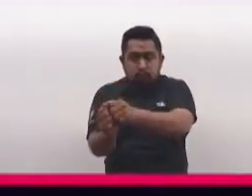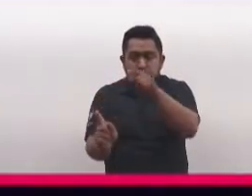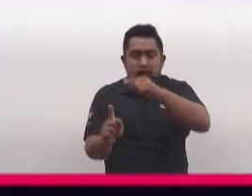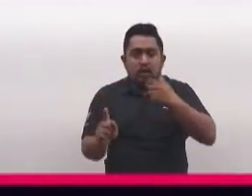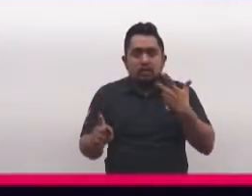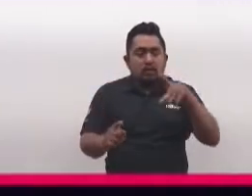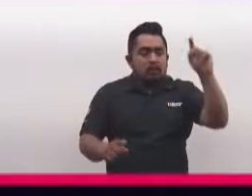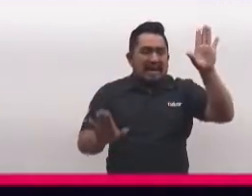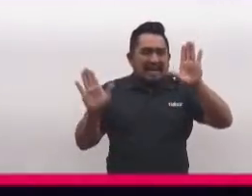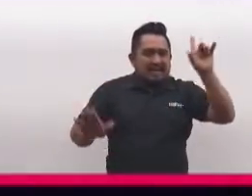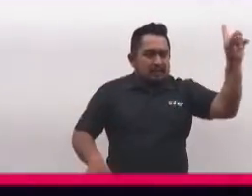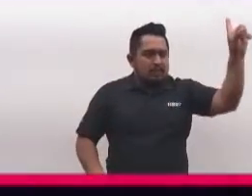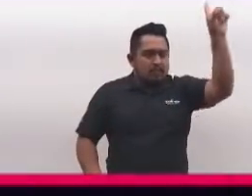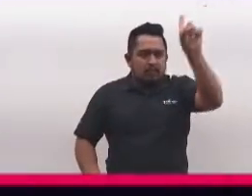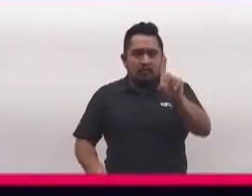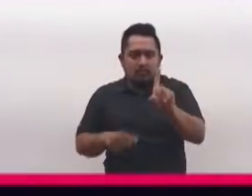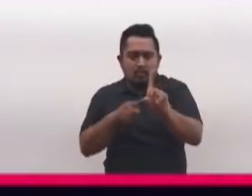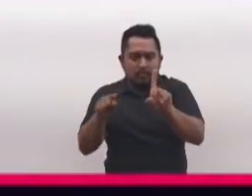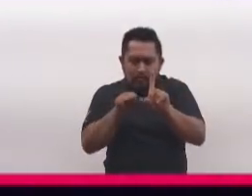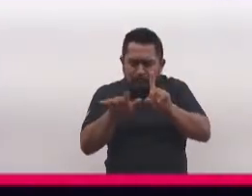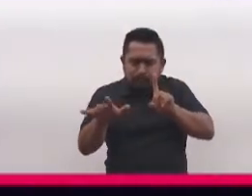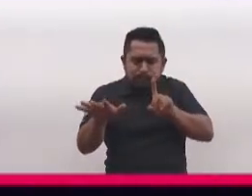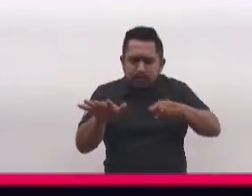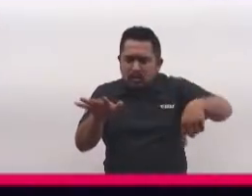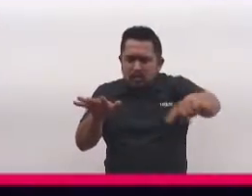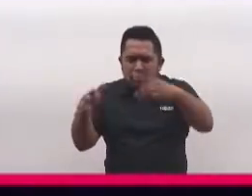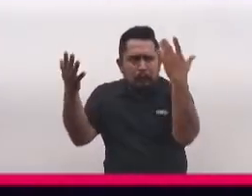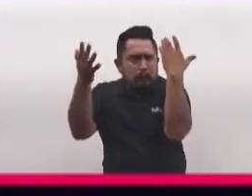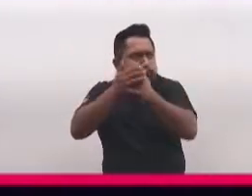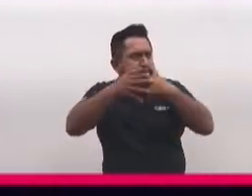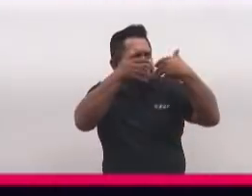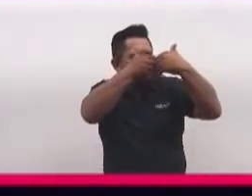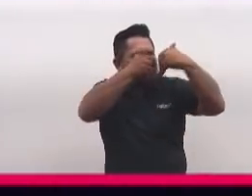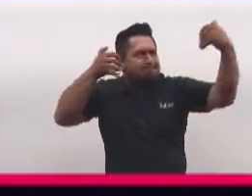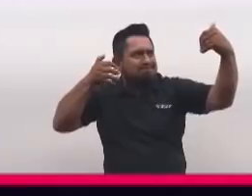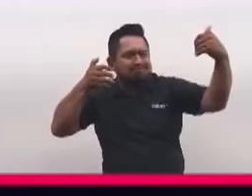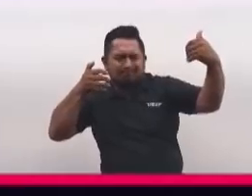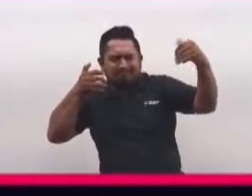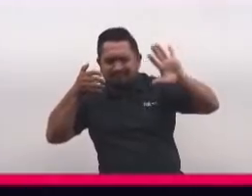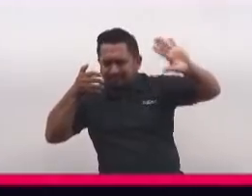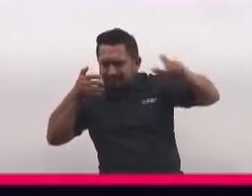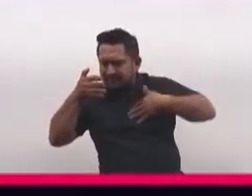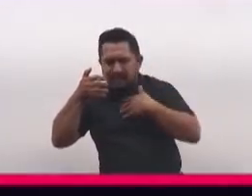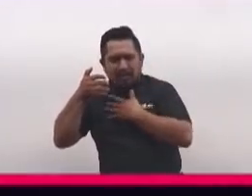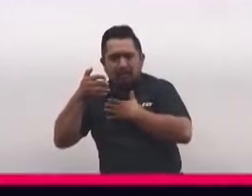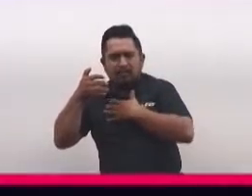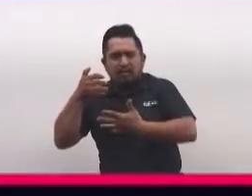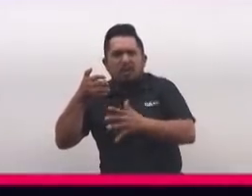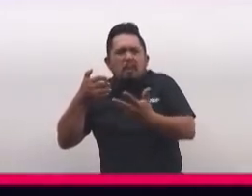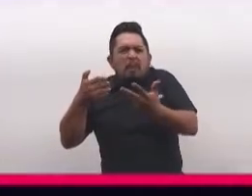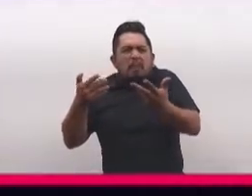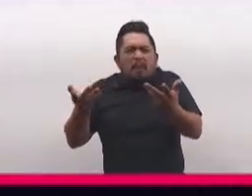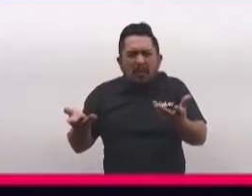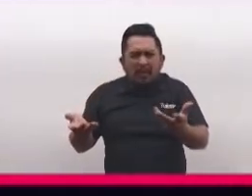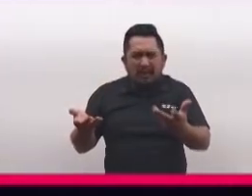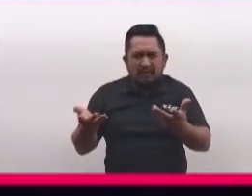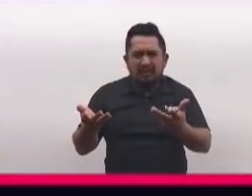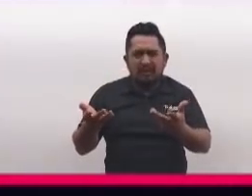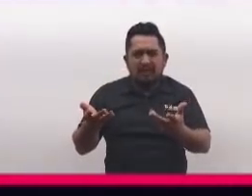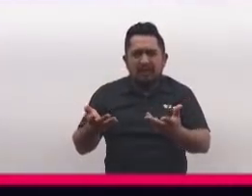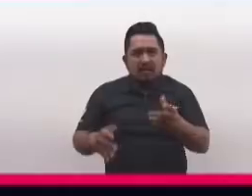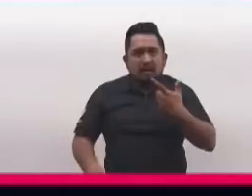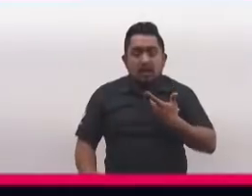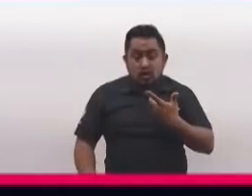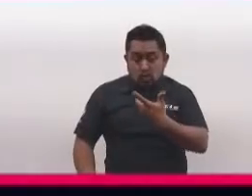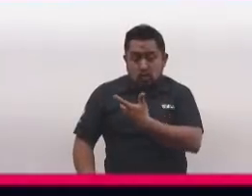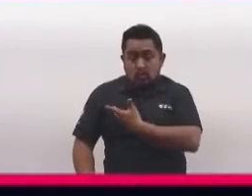la luz vino al mundo pero los hombres amaron más las tinieblas que la luz por una simple razón porque